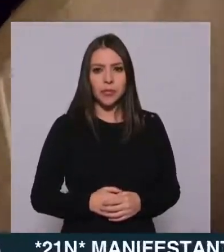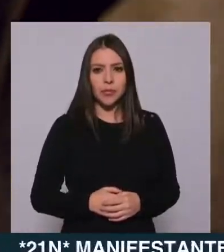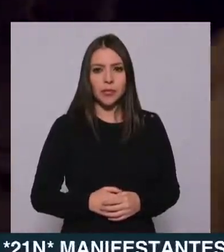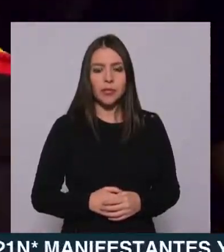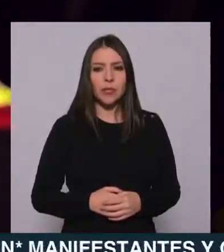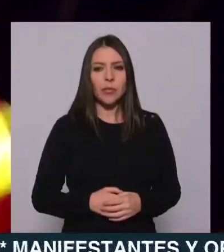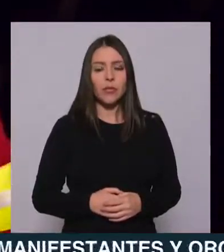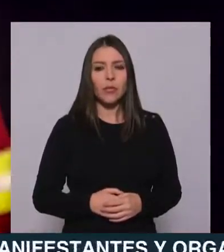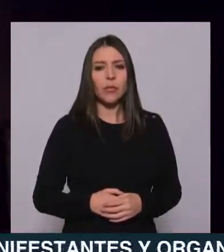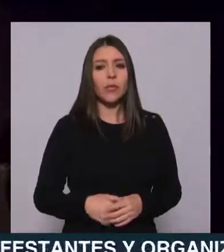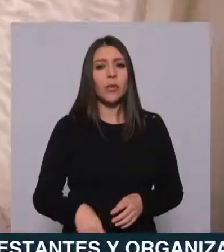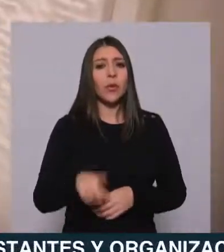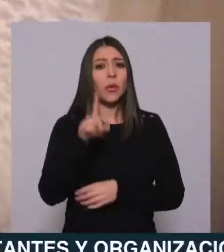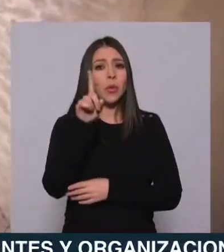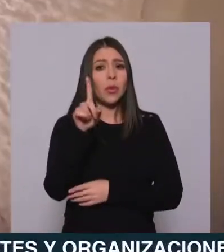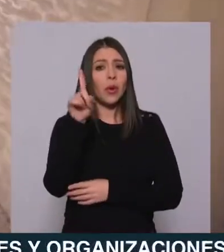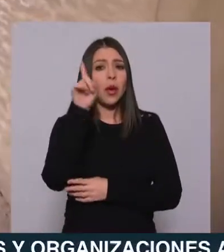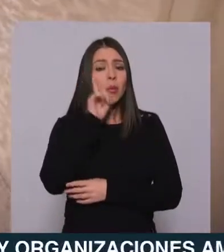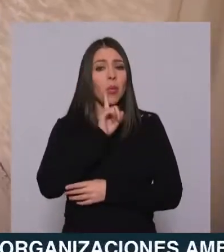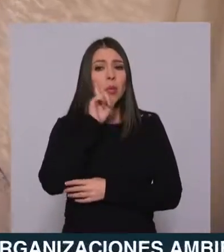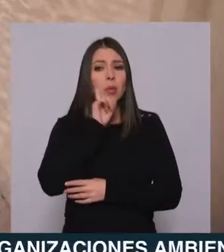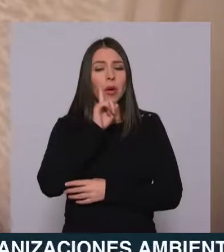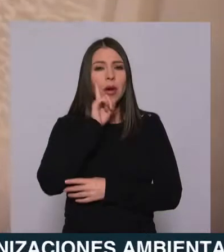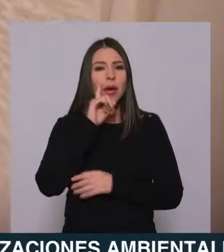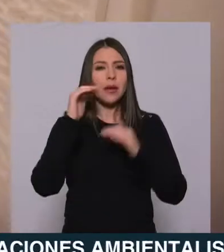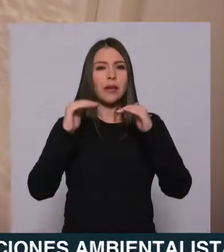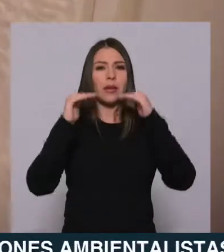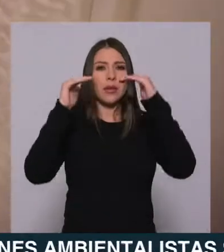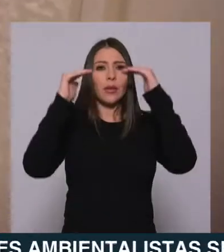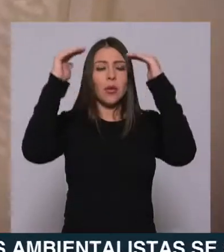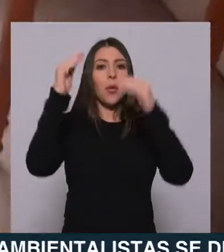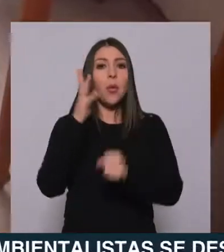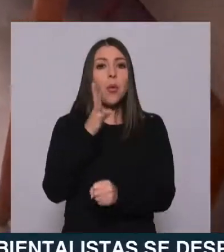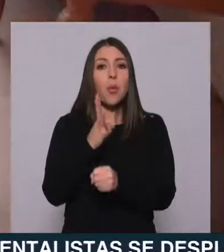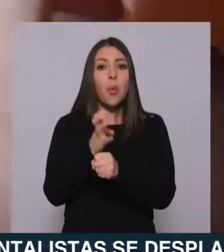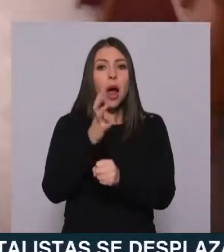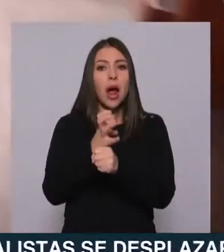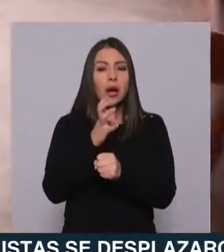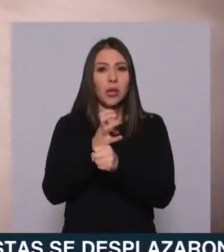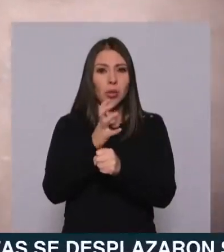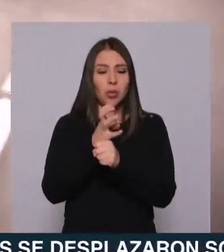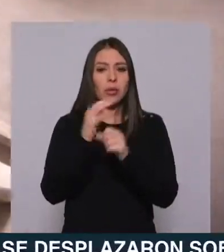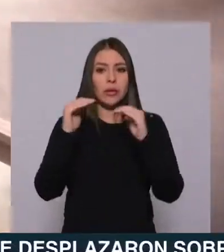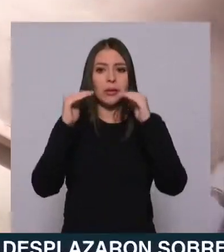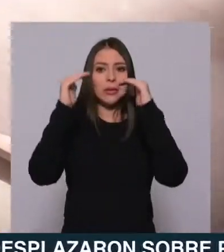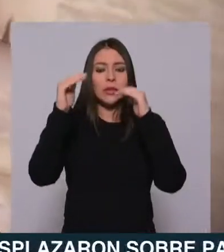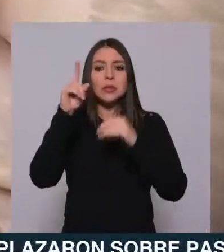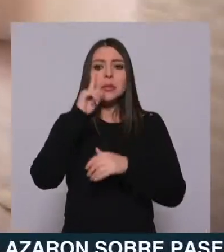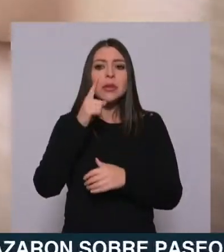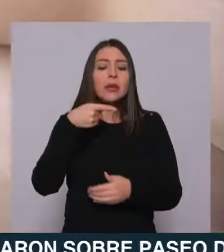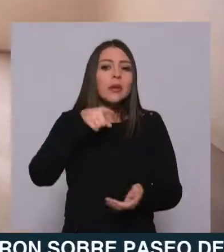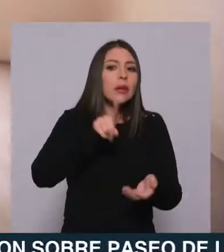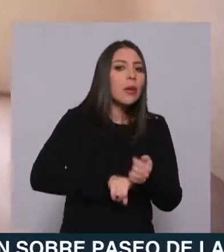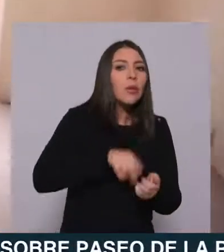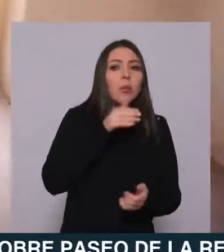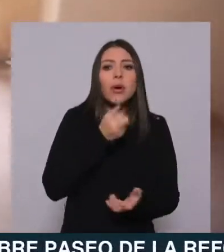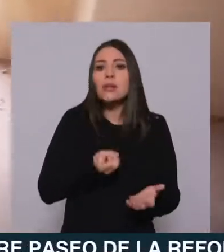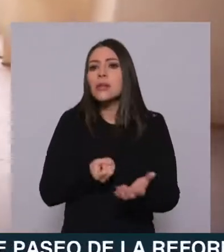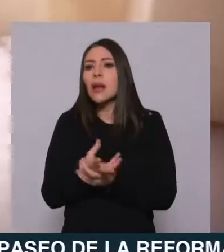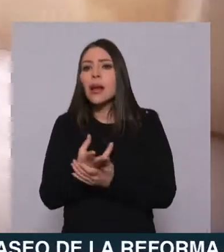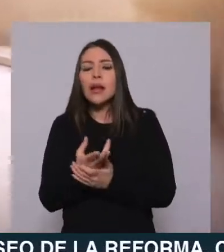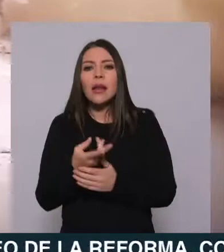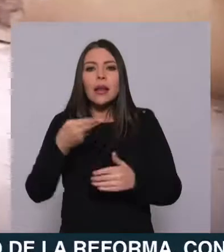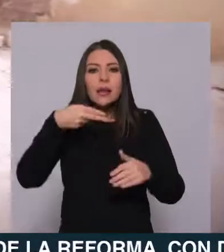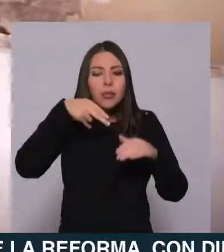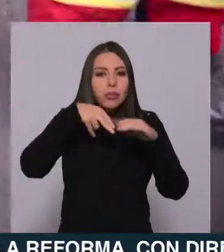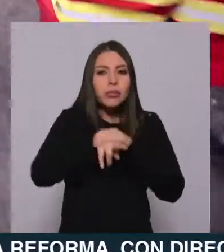Una mujer estaba atrapada en el 4º piso bajo un mueble. Para encontrarla, fue necesario que participaran Michael y Chili, uno